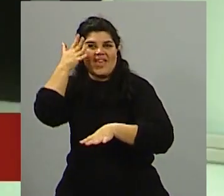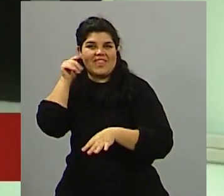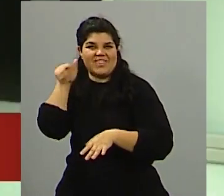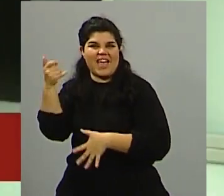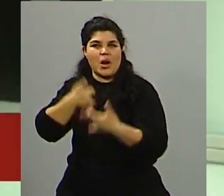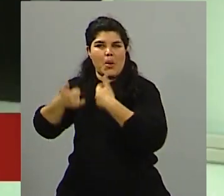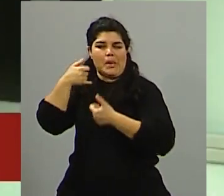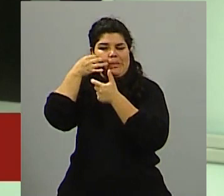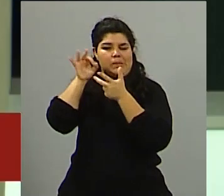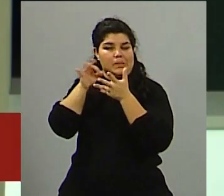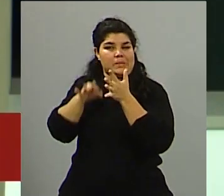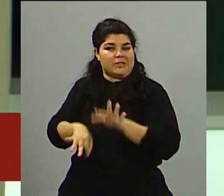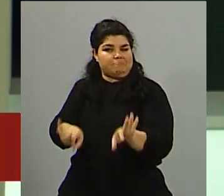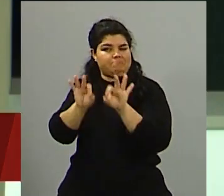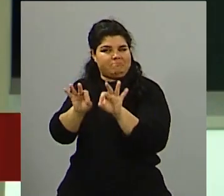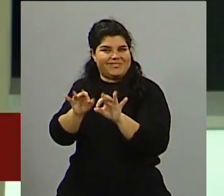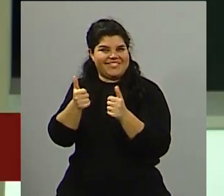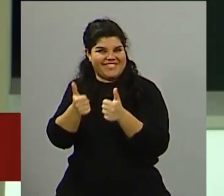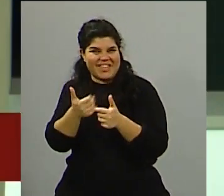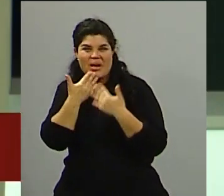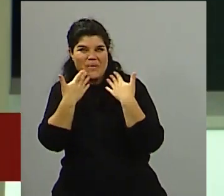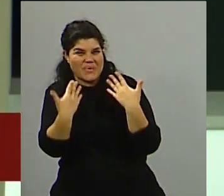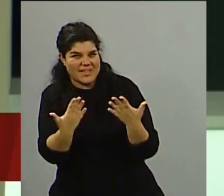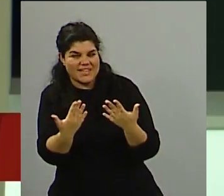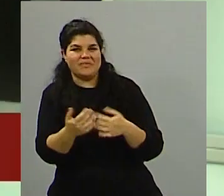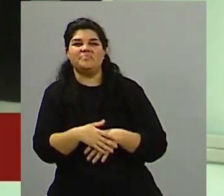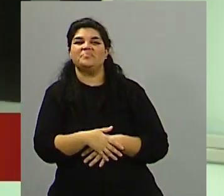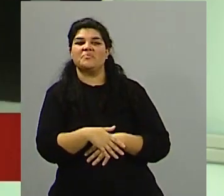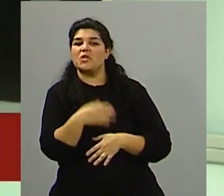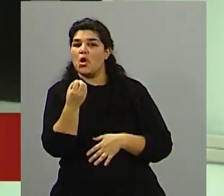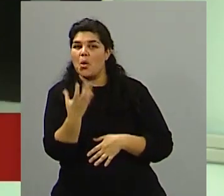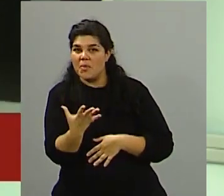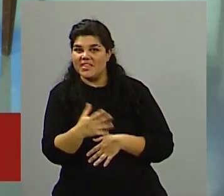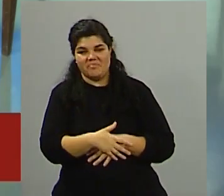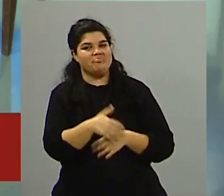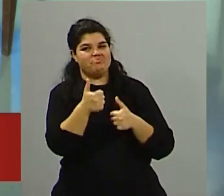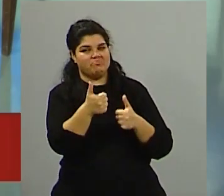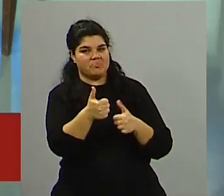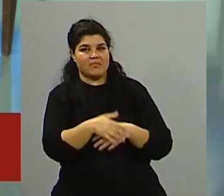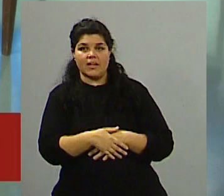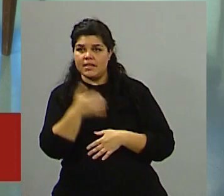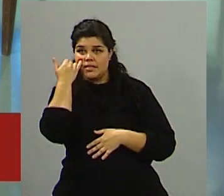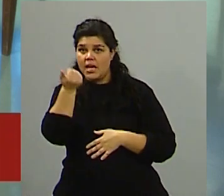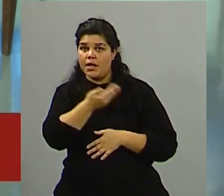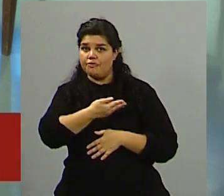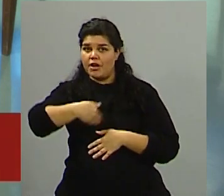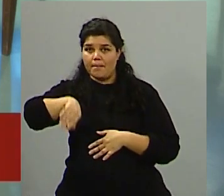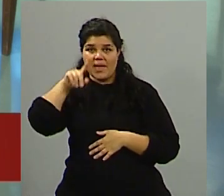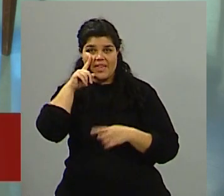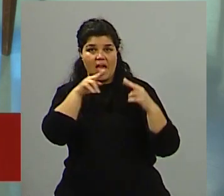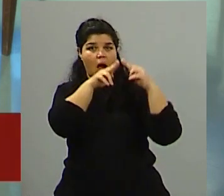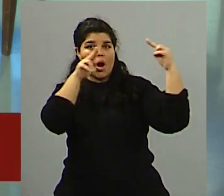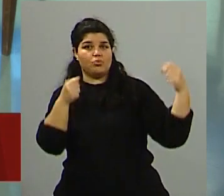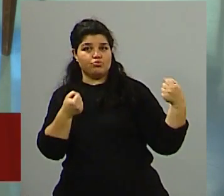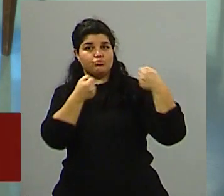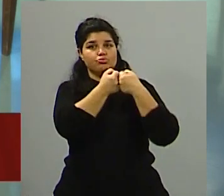desburrar, como decimos siempre. ¿Cómo estás, Tomás? Muchas gracias. Muy bien, Claudia, ¿vos? Muy bien. Bueno, hay acuerdo con el fondo. ¿Te parece que escuchemos al ministro de